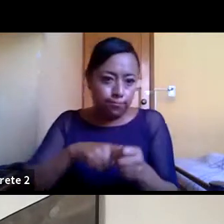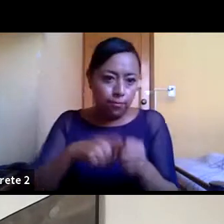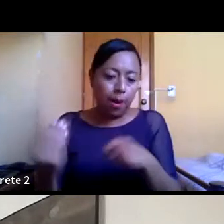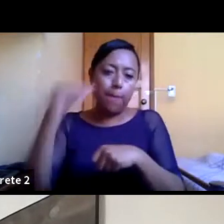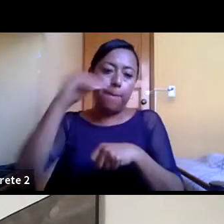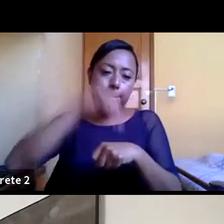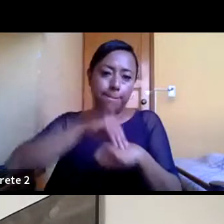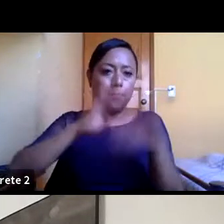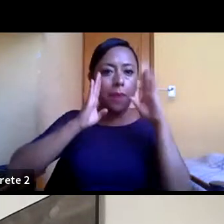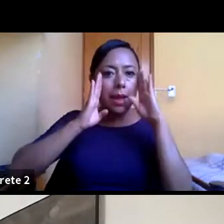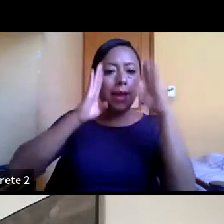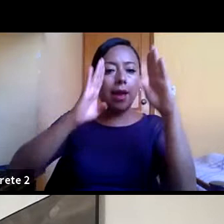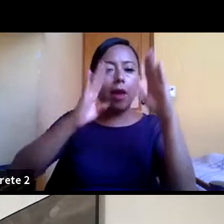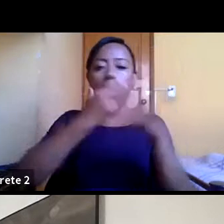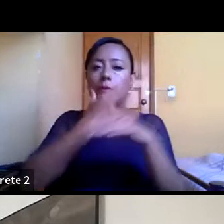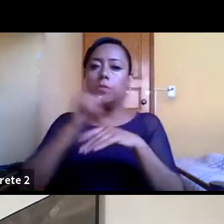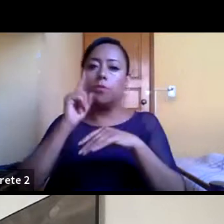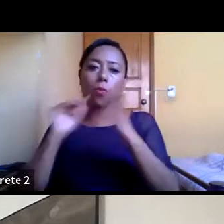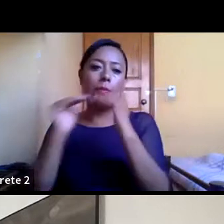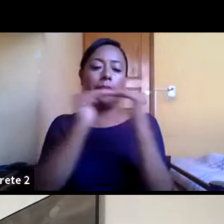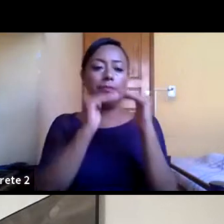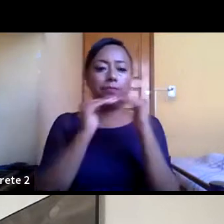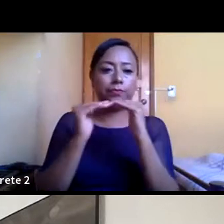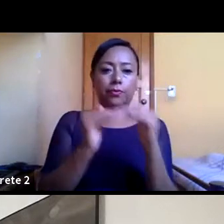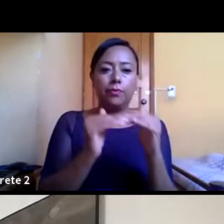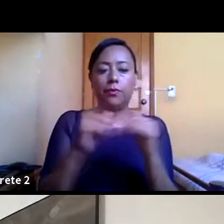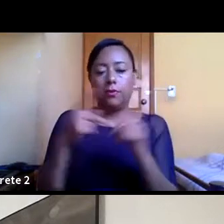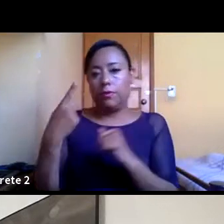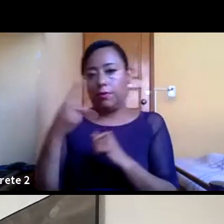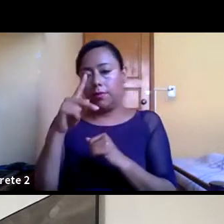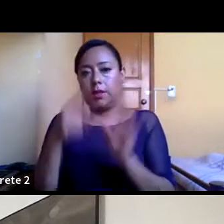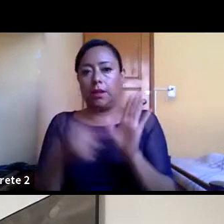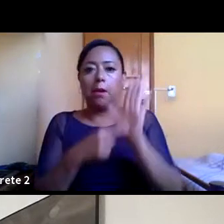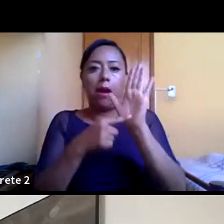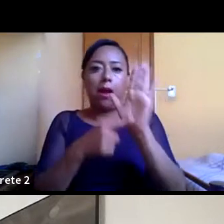sus, pues, en sus exposiciones.